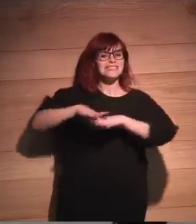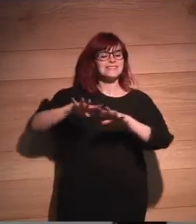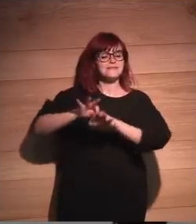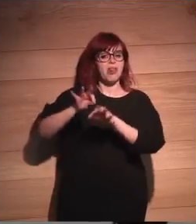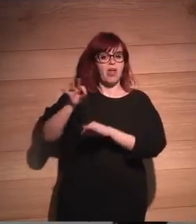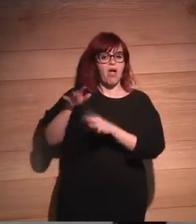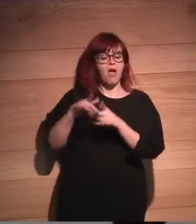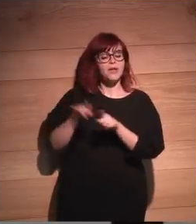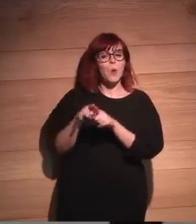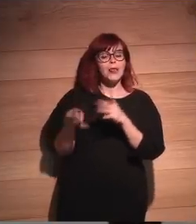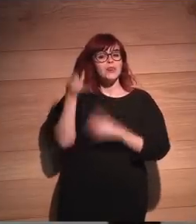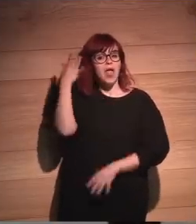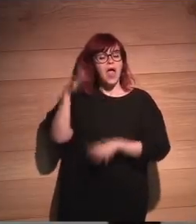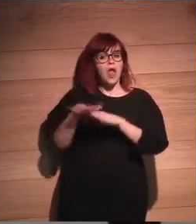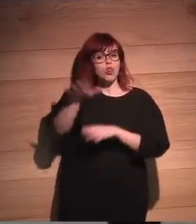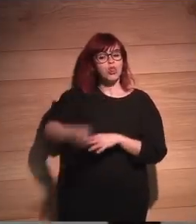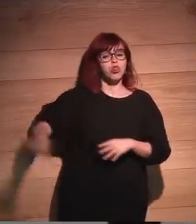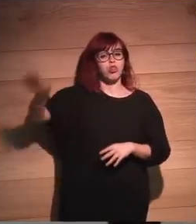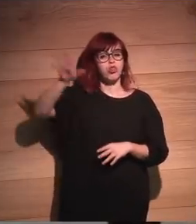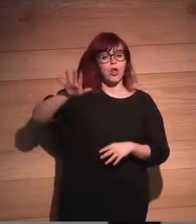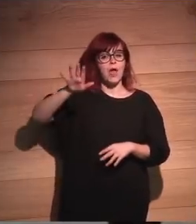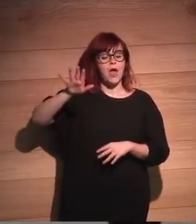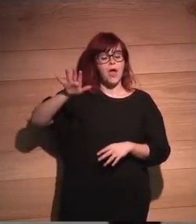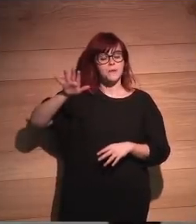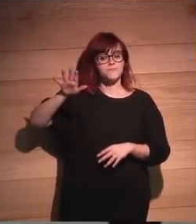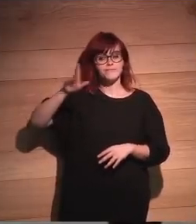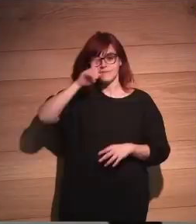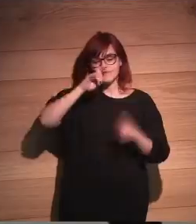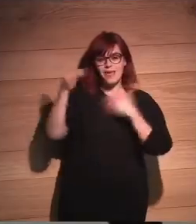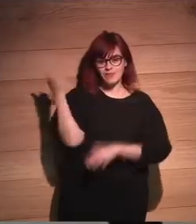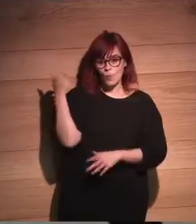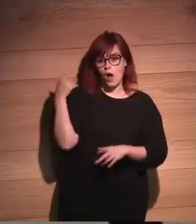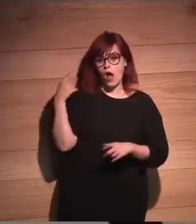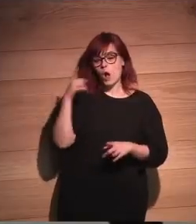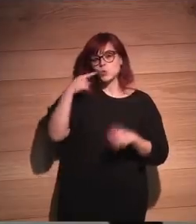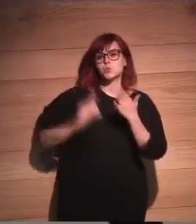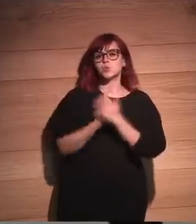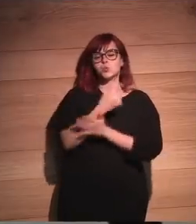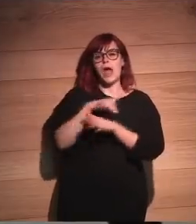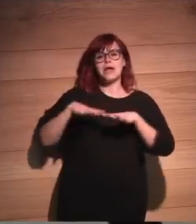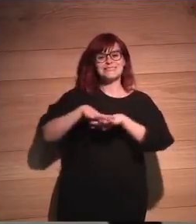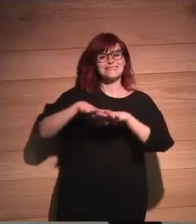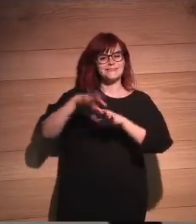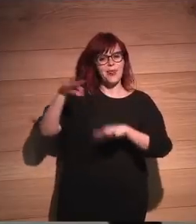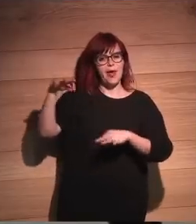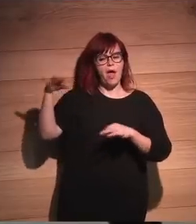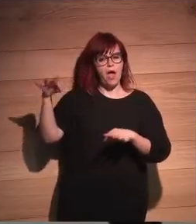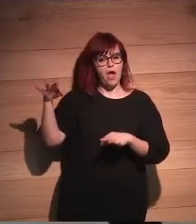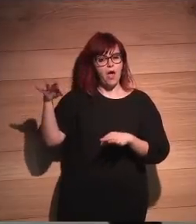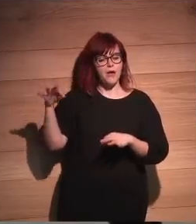la iniciativa de la franja y de la antigua ruta de la seda. Es